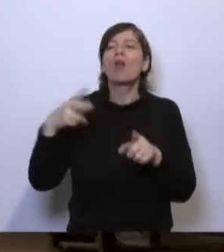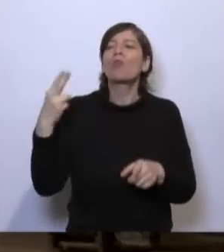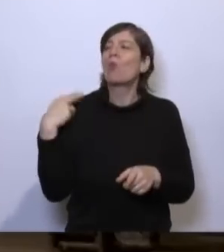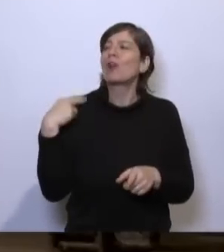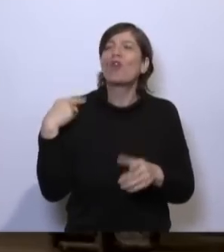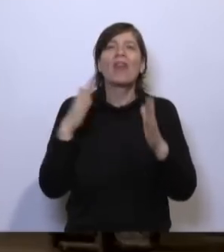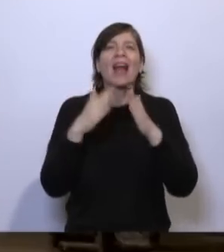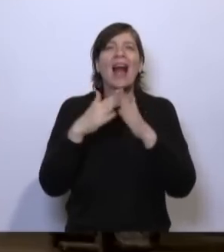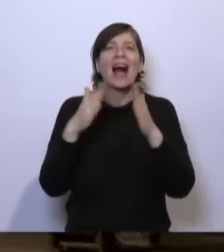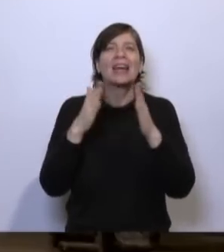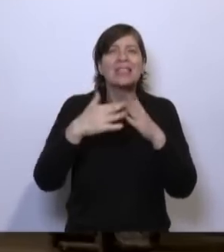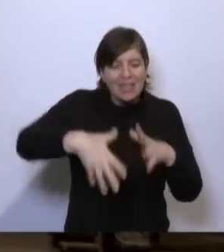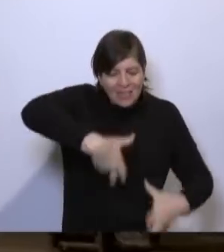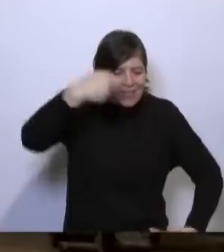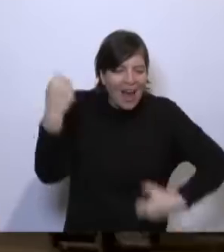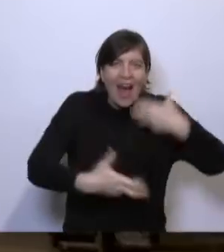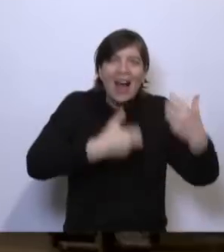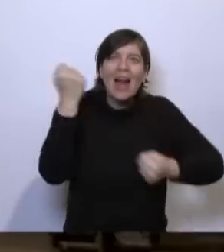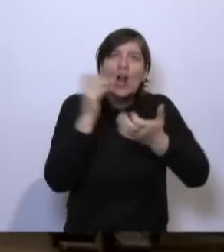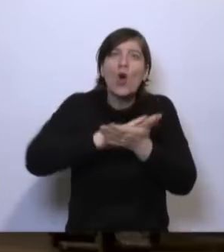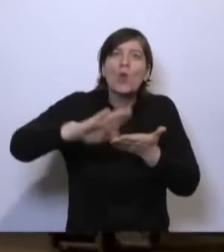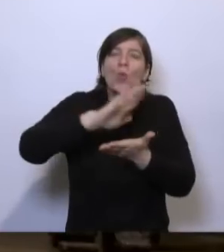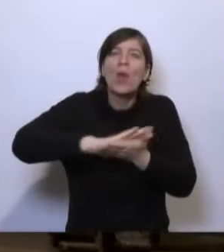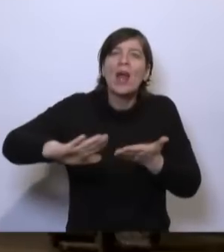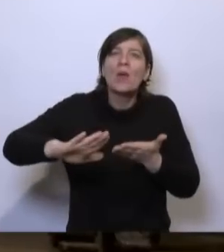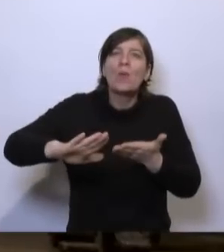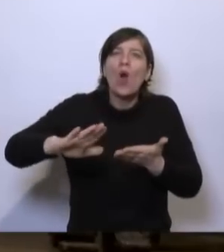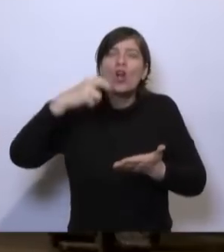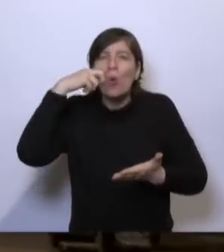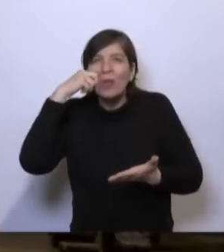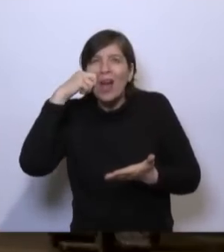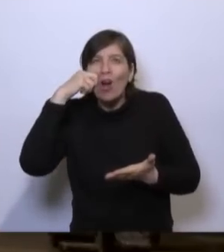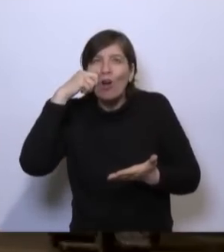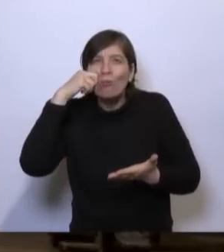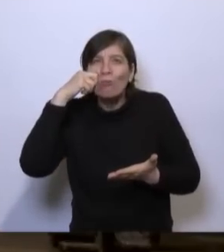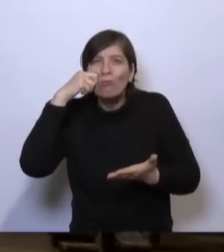que saca de sus reservas lo nuevo y lo viejo.